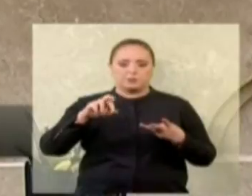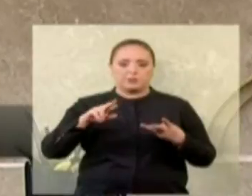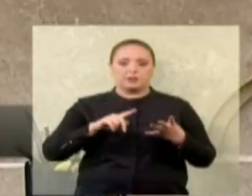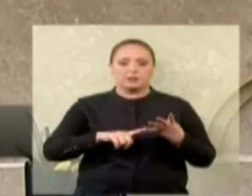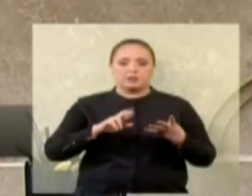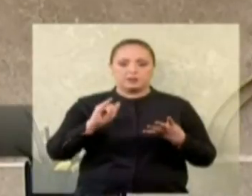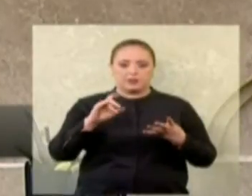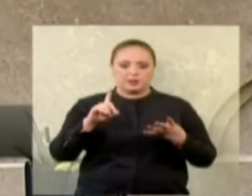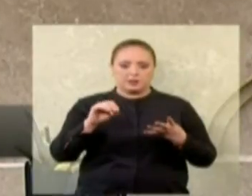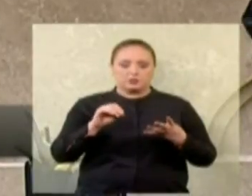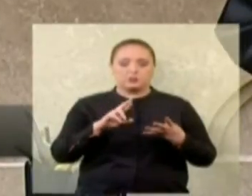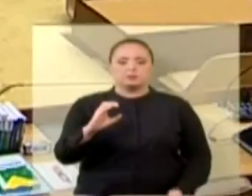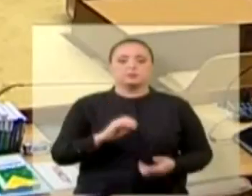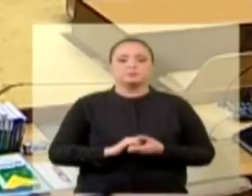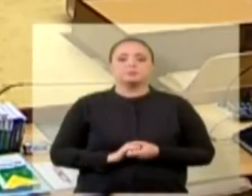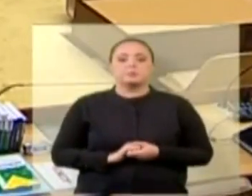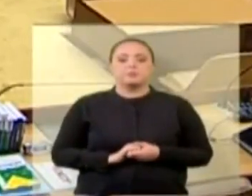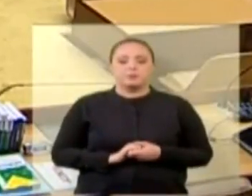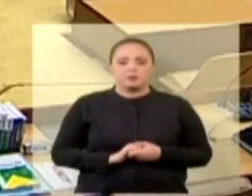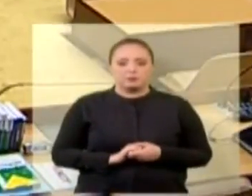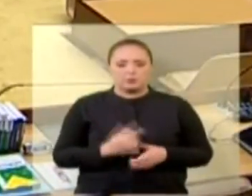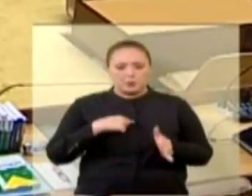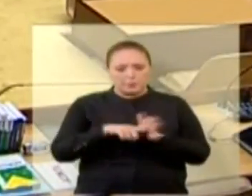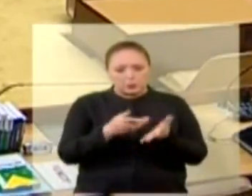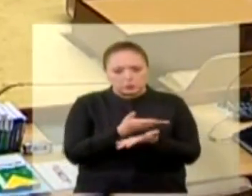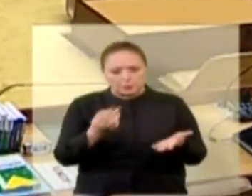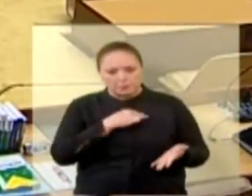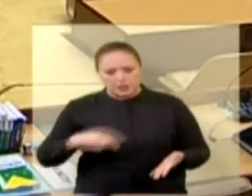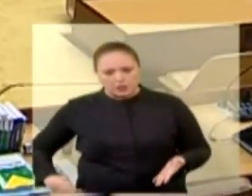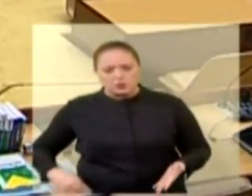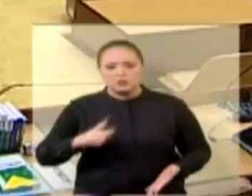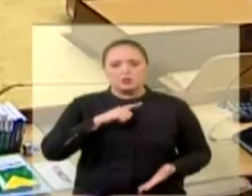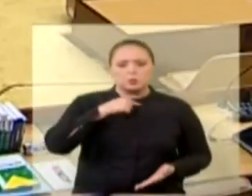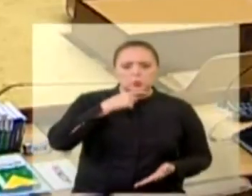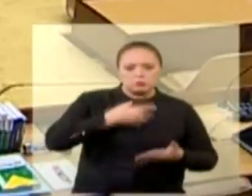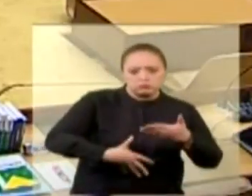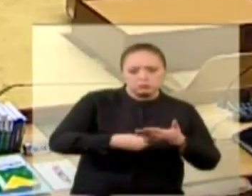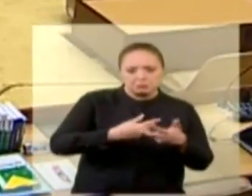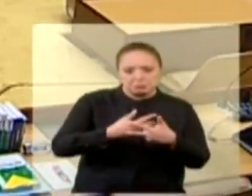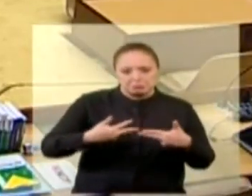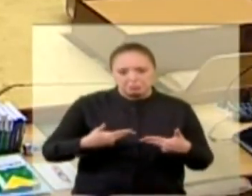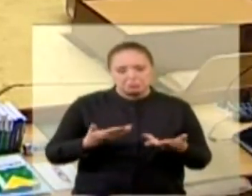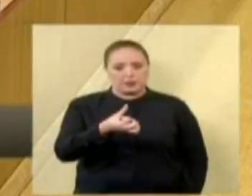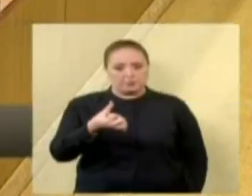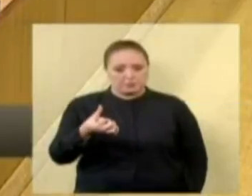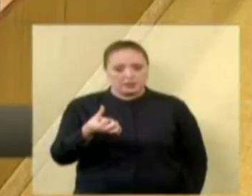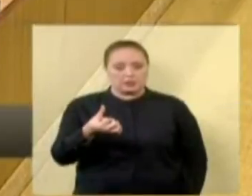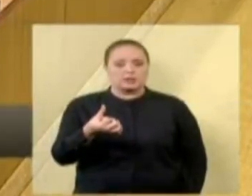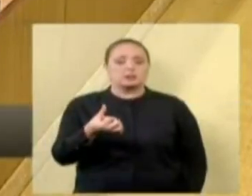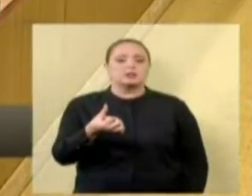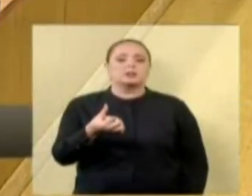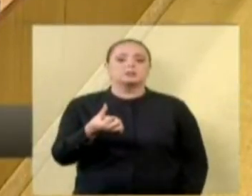ser llevado a la cárcel por corrupción el debate de los 11 jueces del superior tribunal de justicia es transmitido en directo por